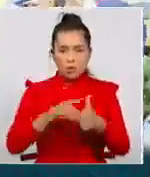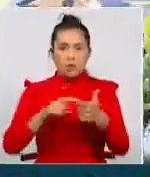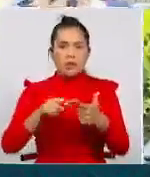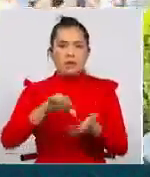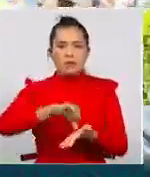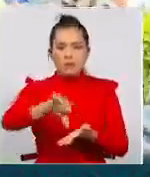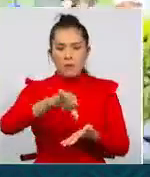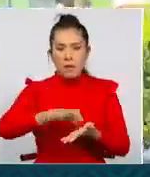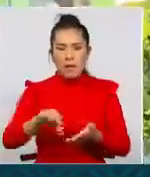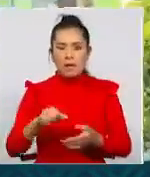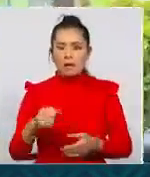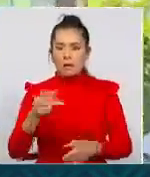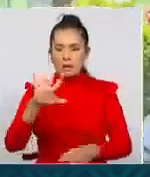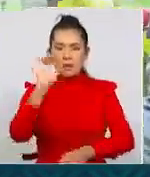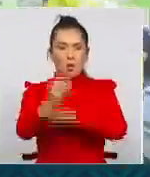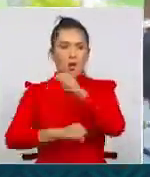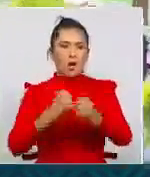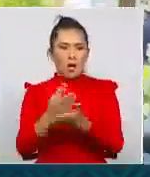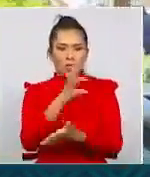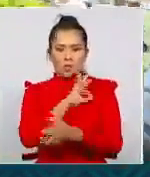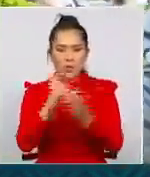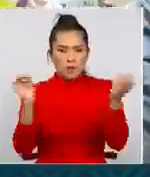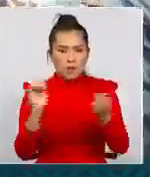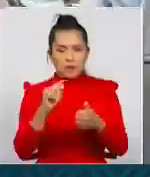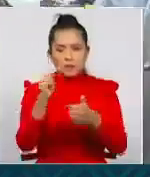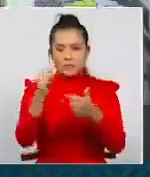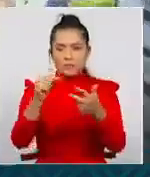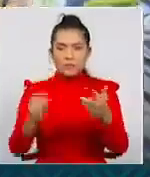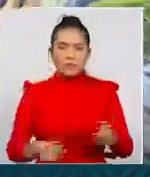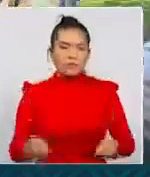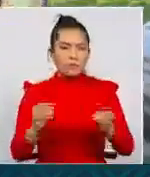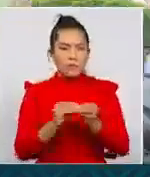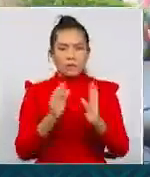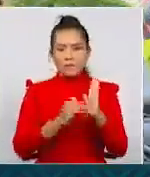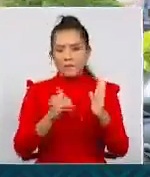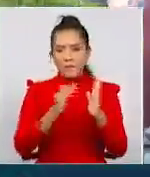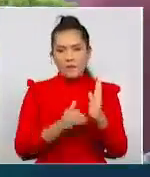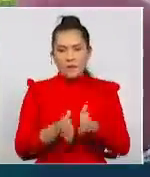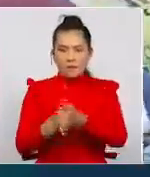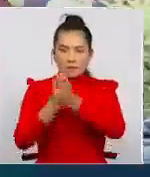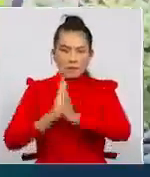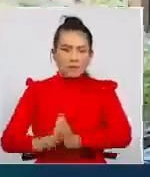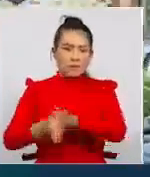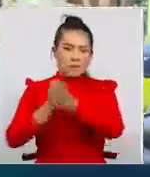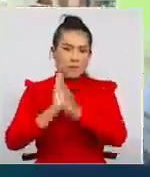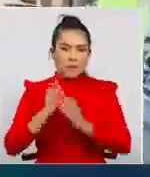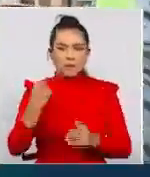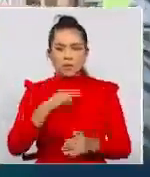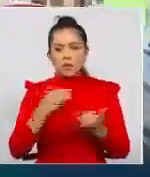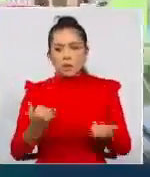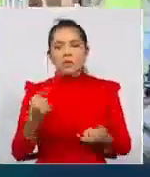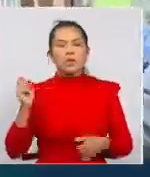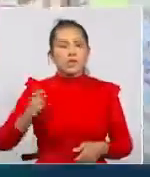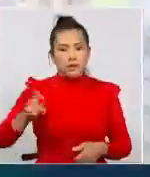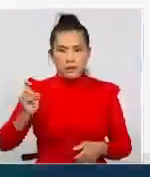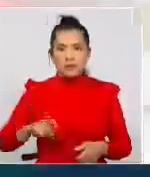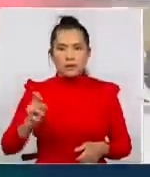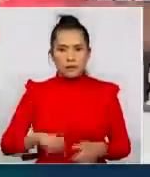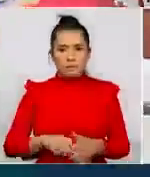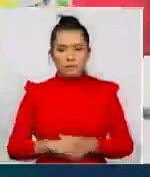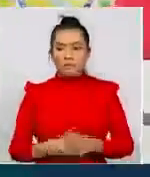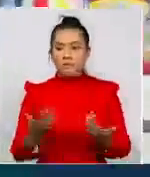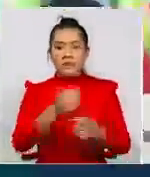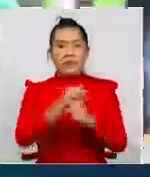de los quinquenios retrasados y varias otras peticiones que realmente tenemos necesidad nosotros.